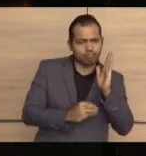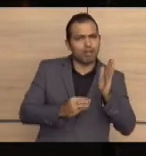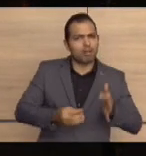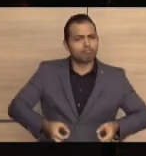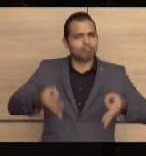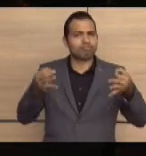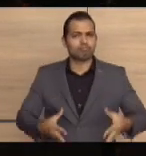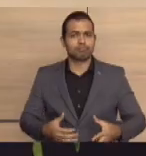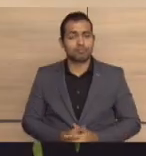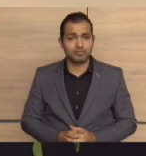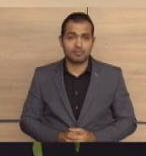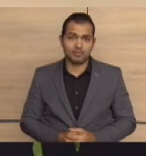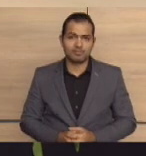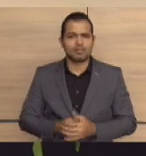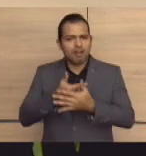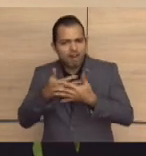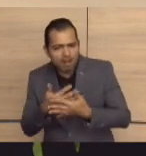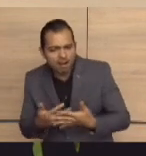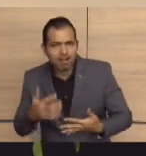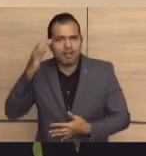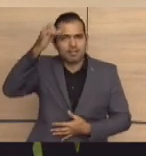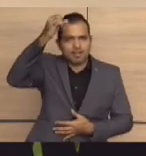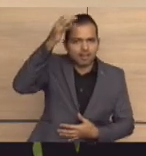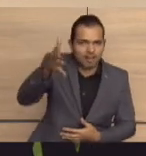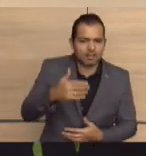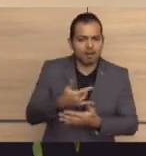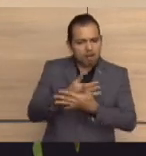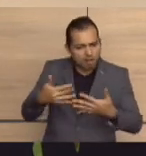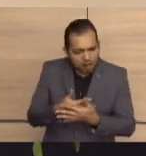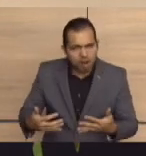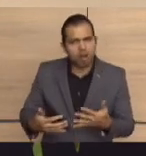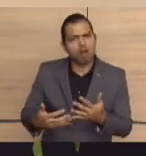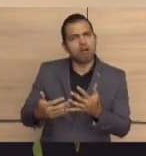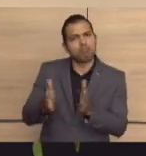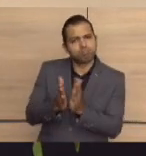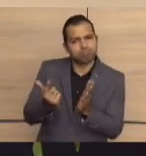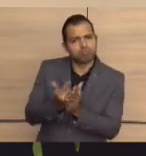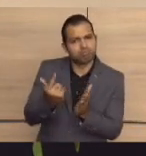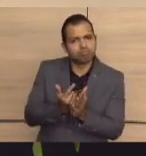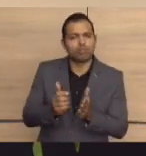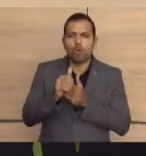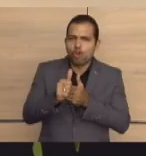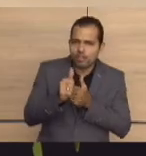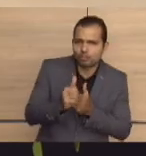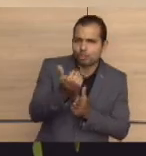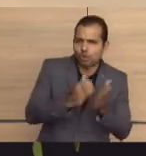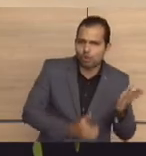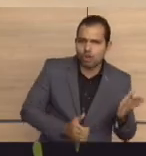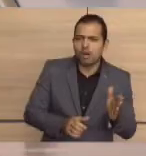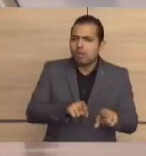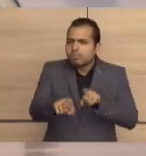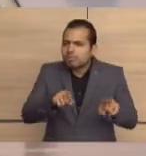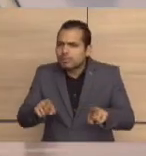niño, los textos, las didácticas, las dinámicas, las orientaciones curriculares y la particularidad que